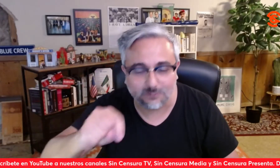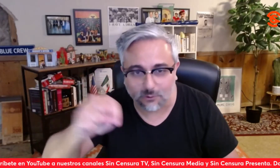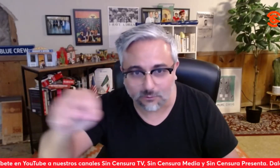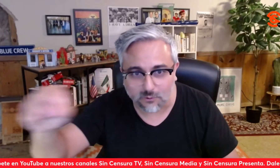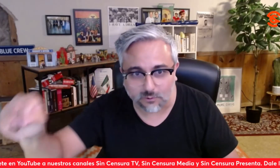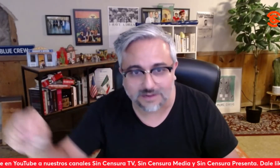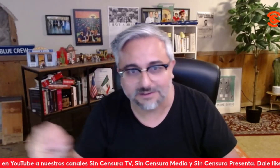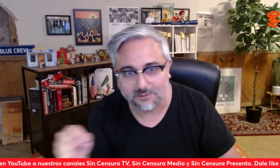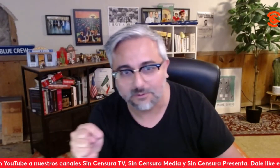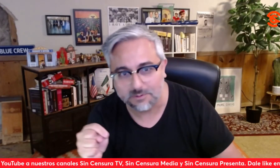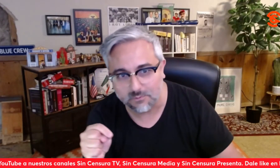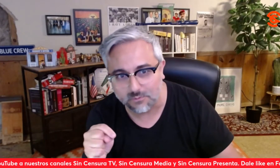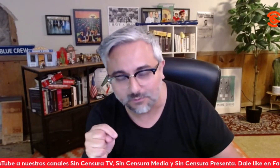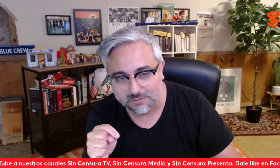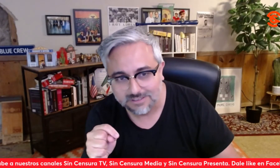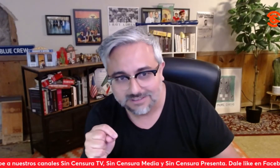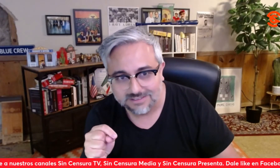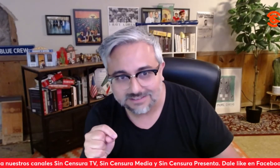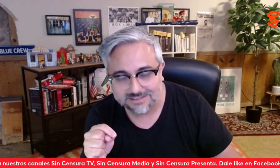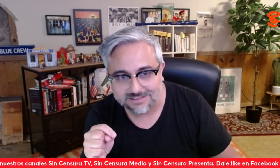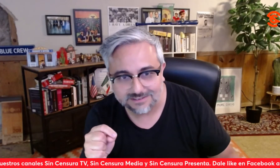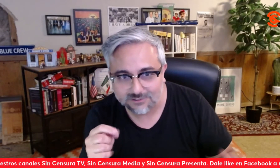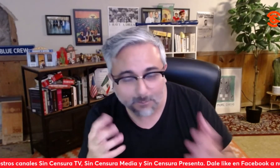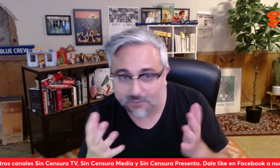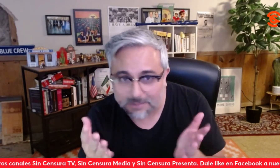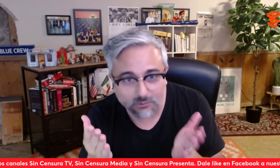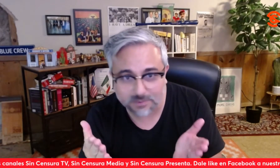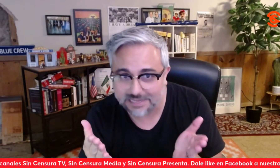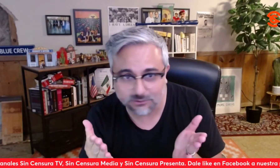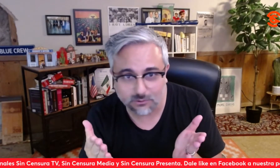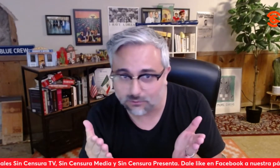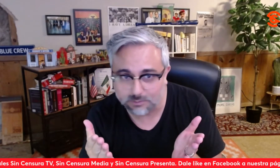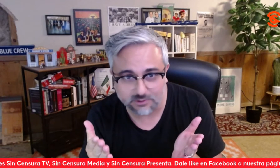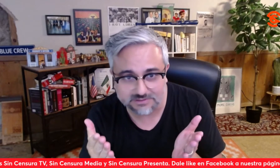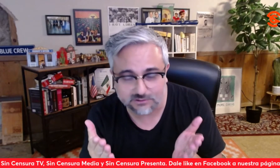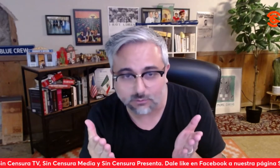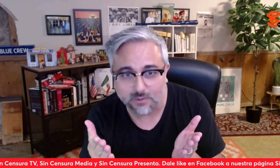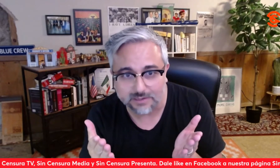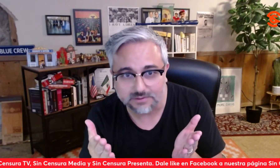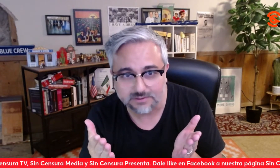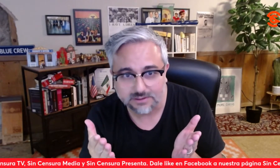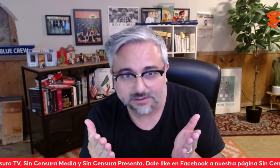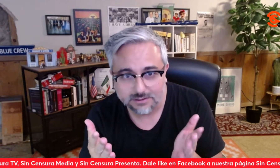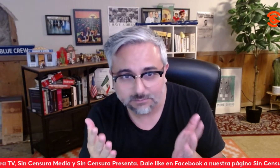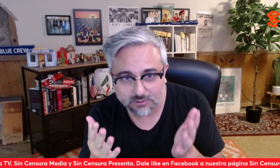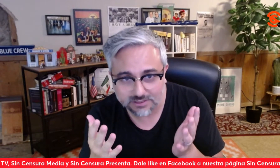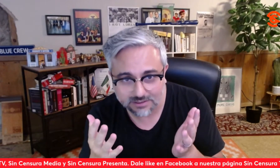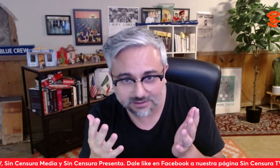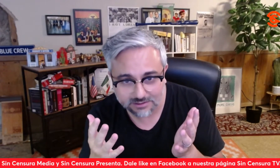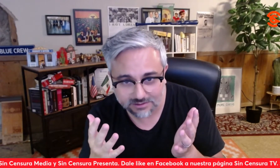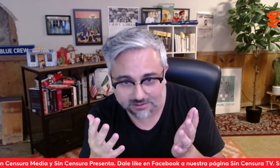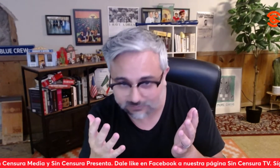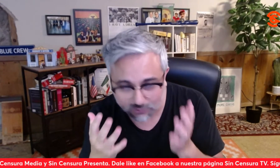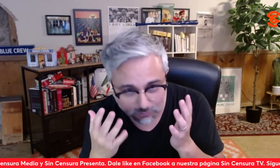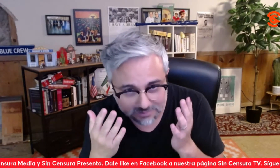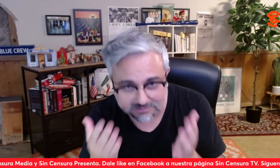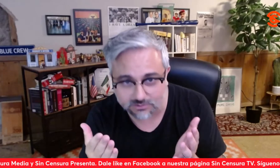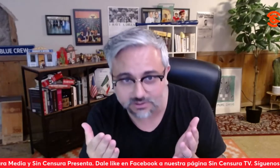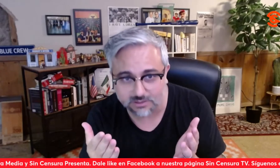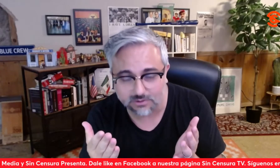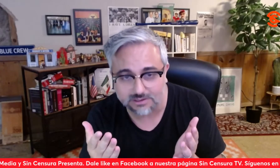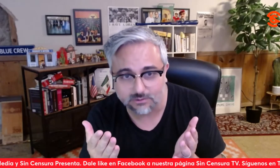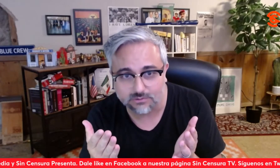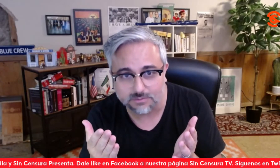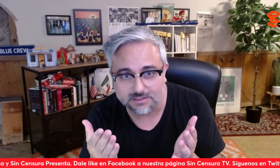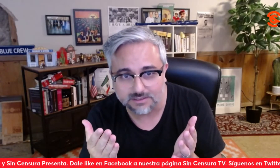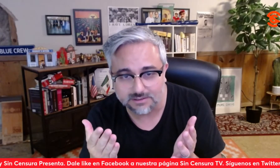pendiente de todo lo que ocurre alrededor del mundo. No podemos ver a todos los periodistas como héroes, porque estoy convencido,